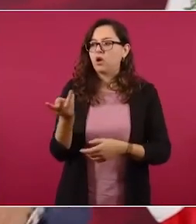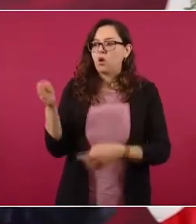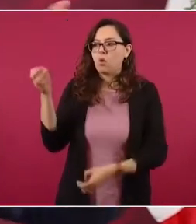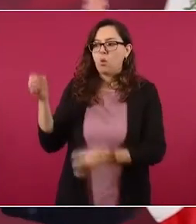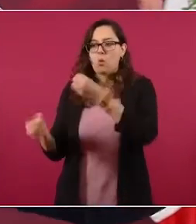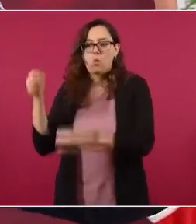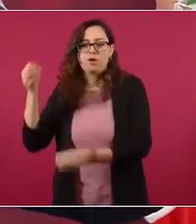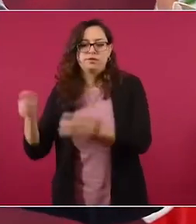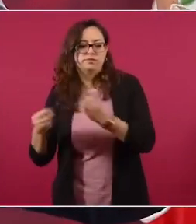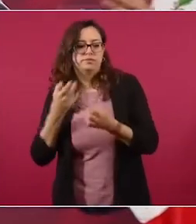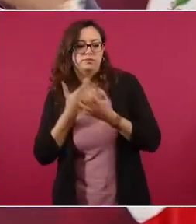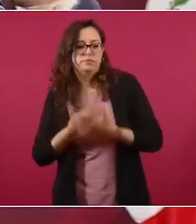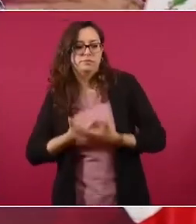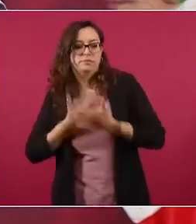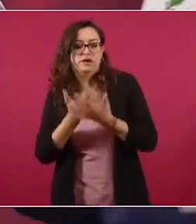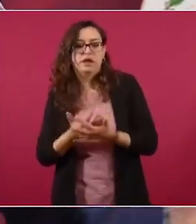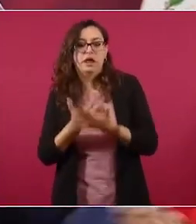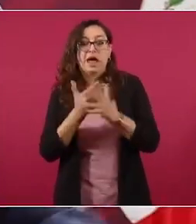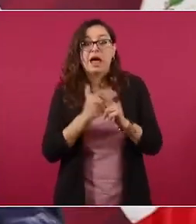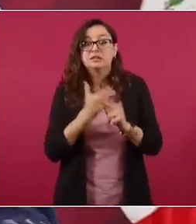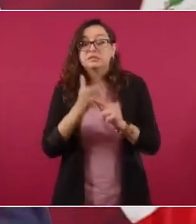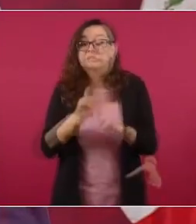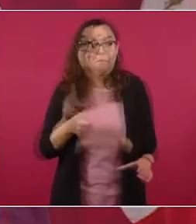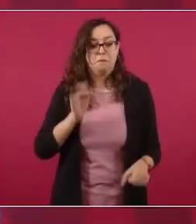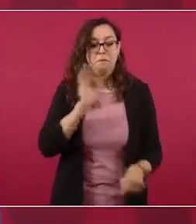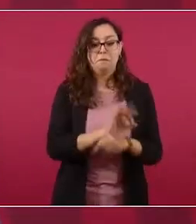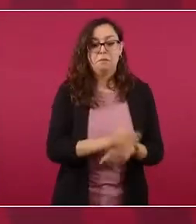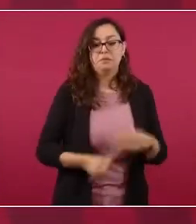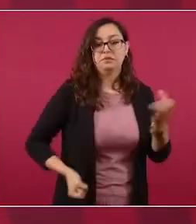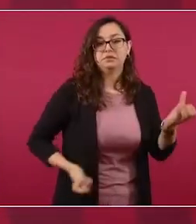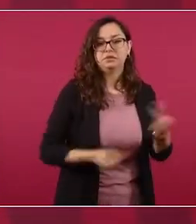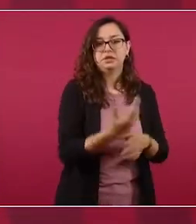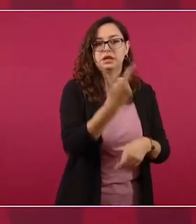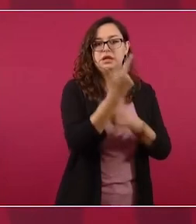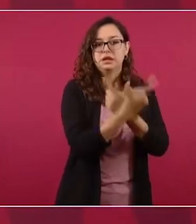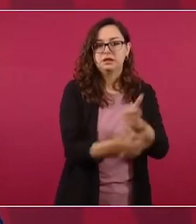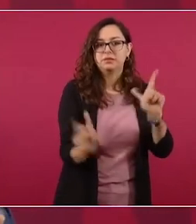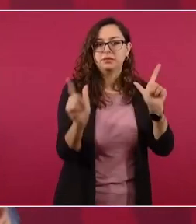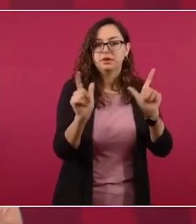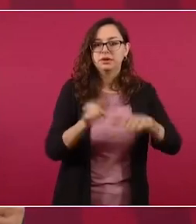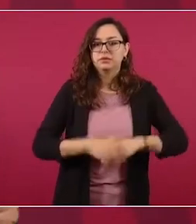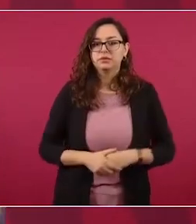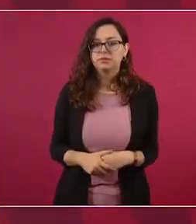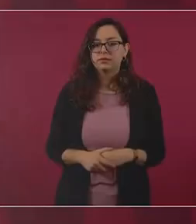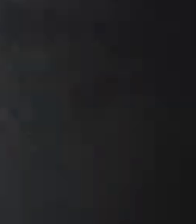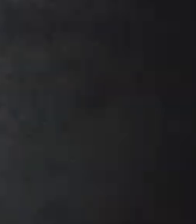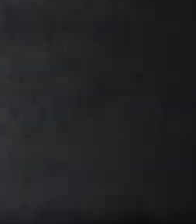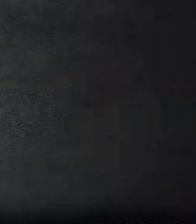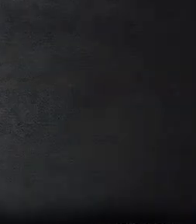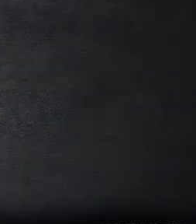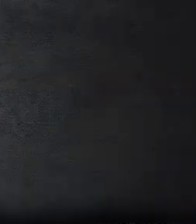¿Y qué se hace en estos casos? Sí, el Güero Palma por enfermedad.